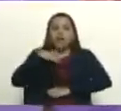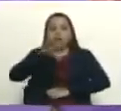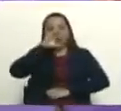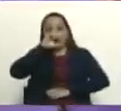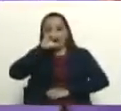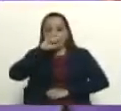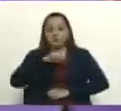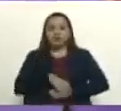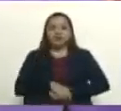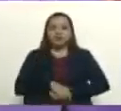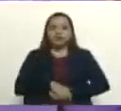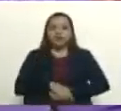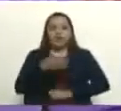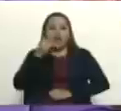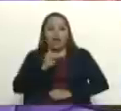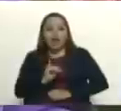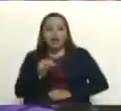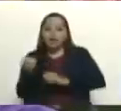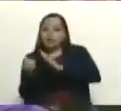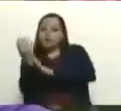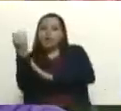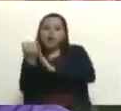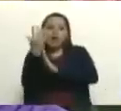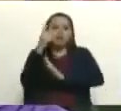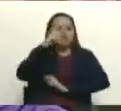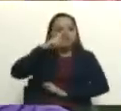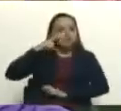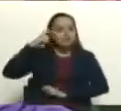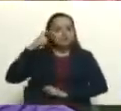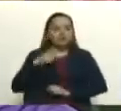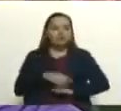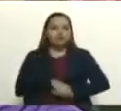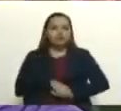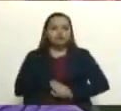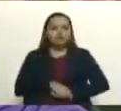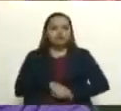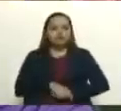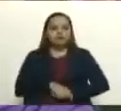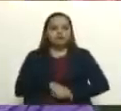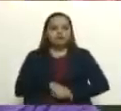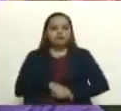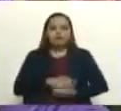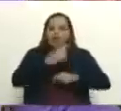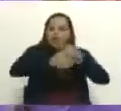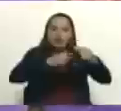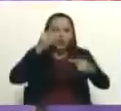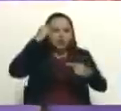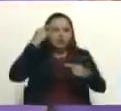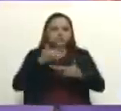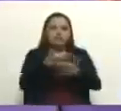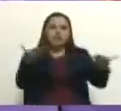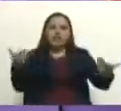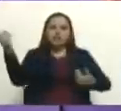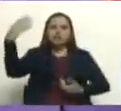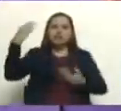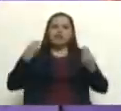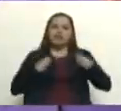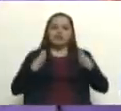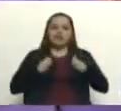perros, ahí estaban sus orquídeas, sus flores, a quienes ella todos los días les daba luz de vida.